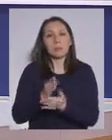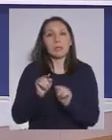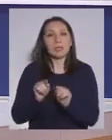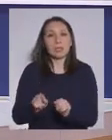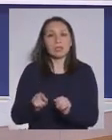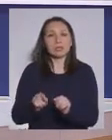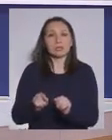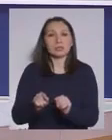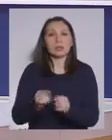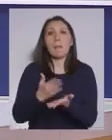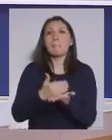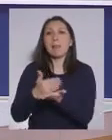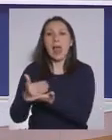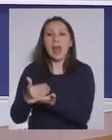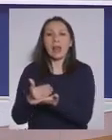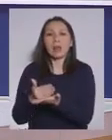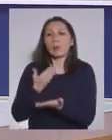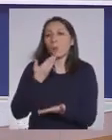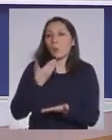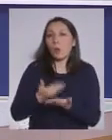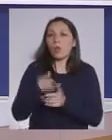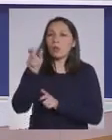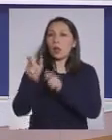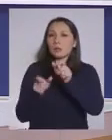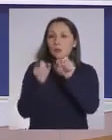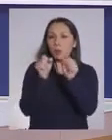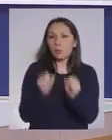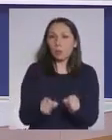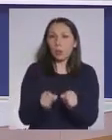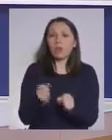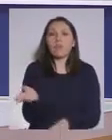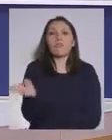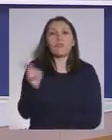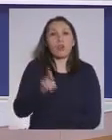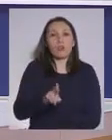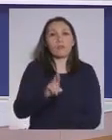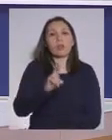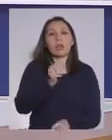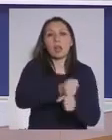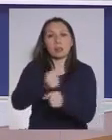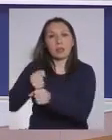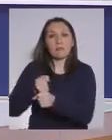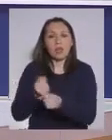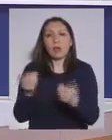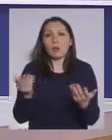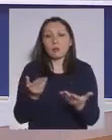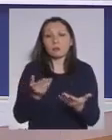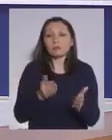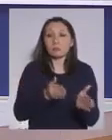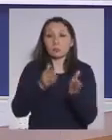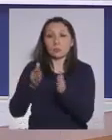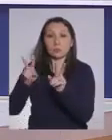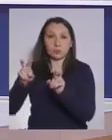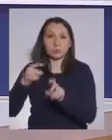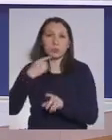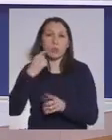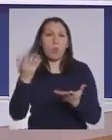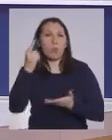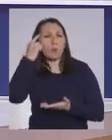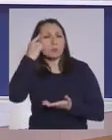esta plana en fondo cuando ya la gente podría empezar a volver a sus lugares de trabajo y por otra parte cómo se